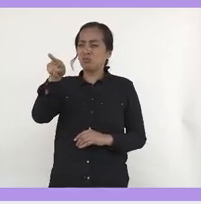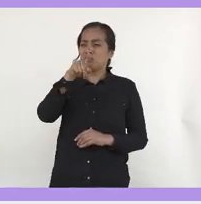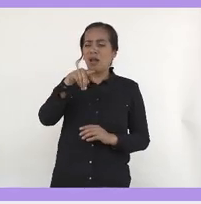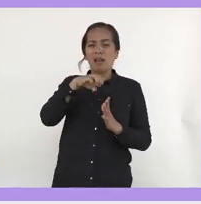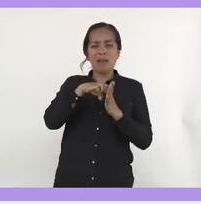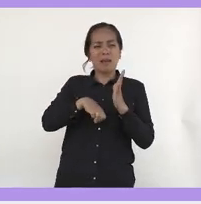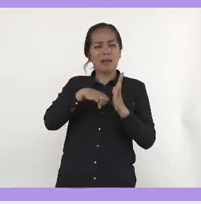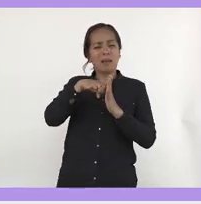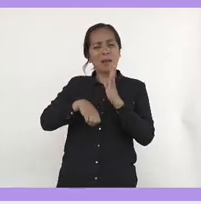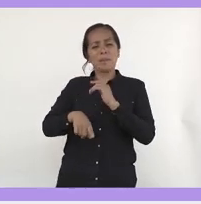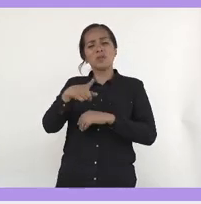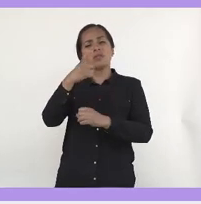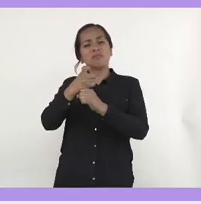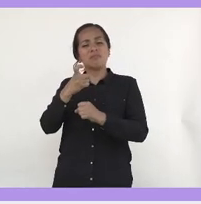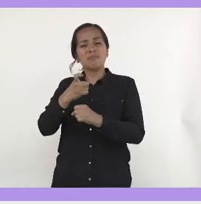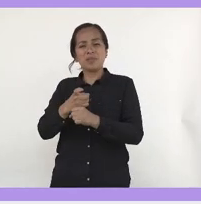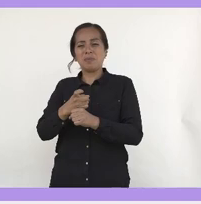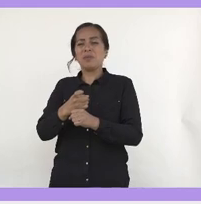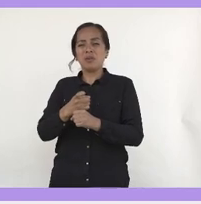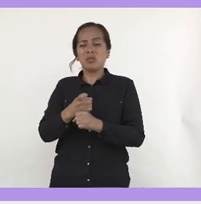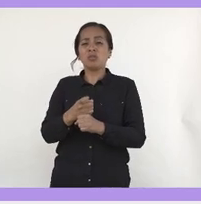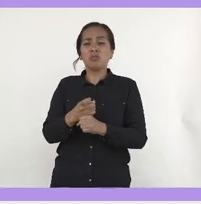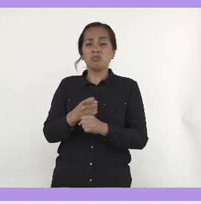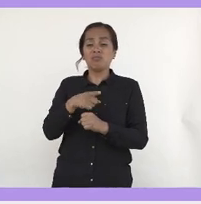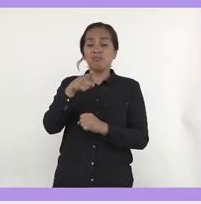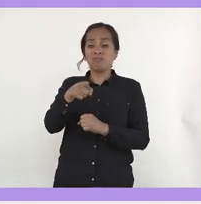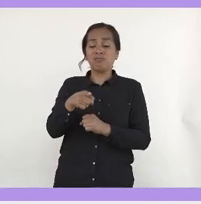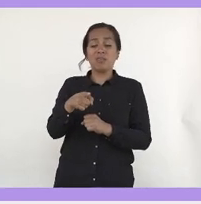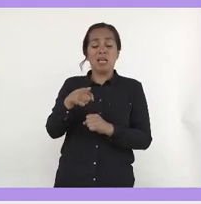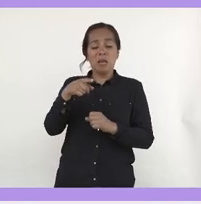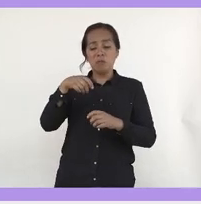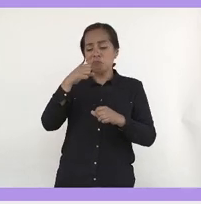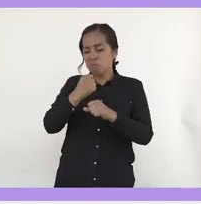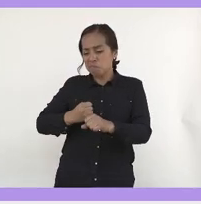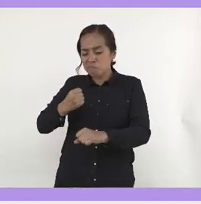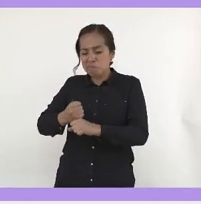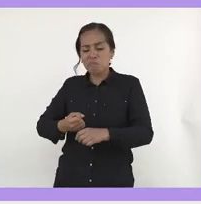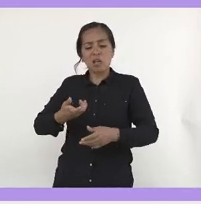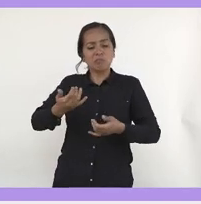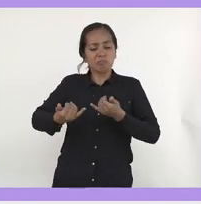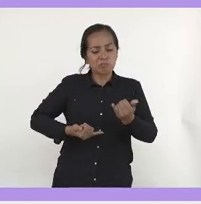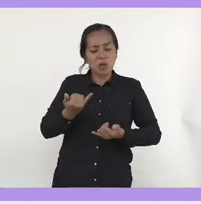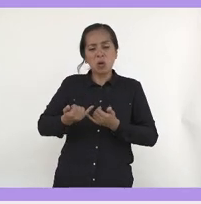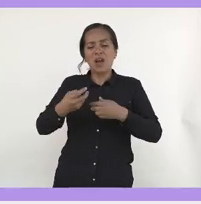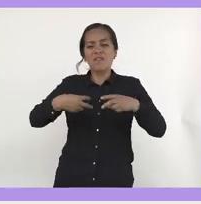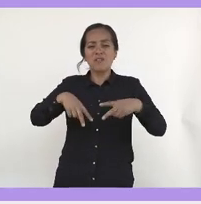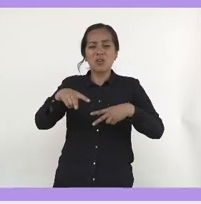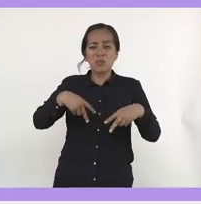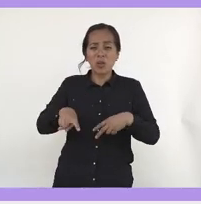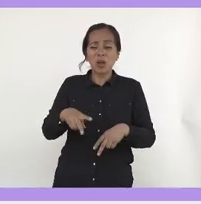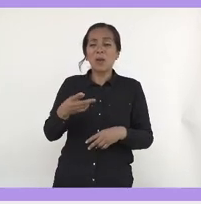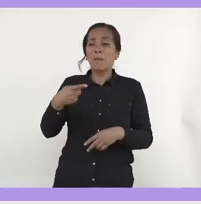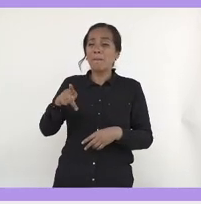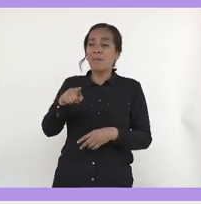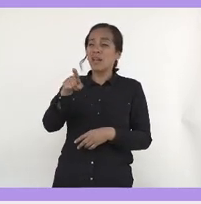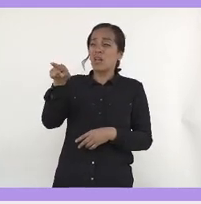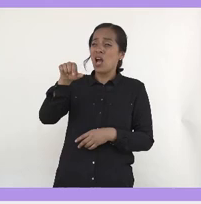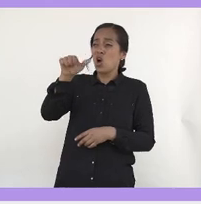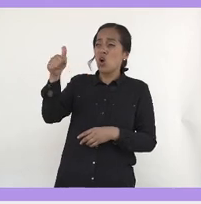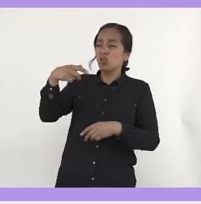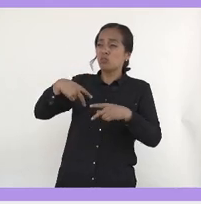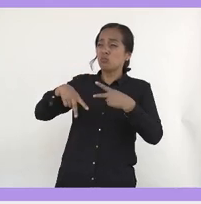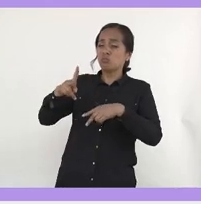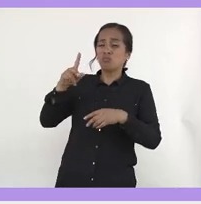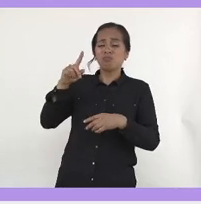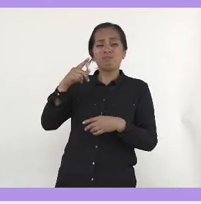todos los ámbitos vale el primer paso puede ser el practicar fútbol pero me duele bastante el escuchar a las futbolistas decir